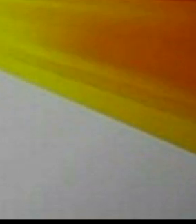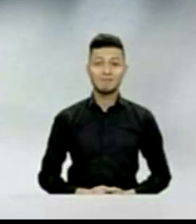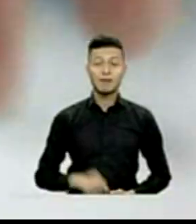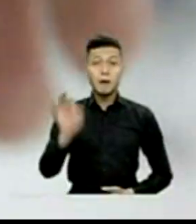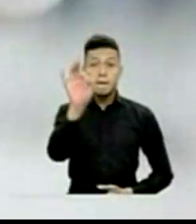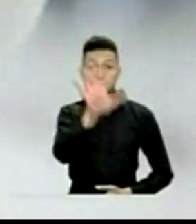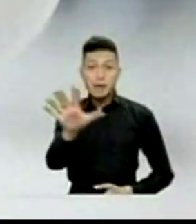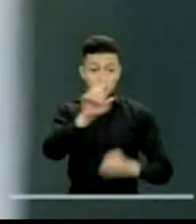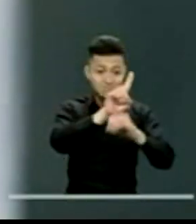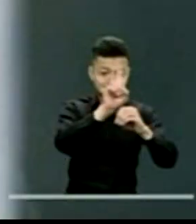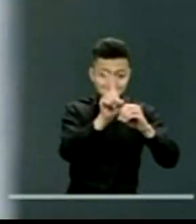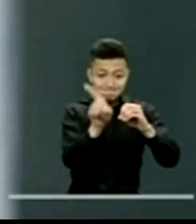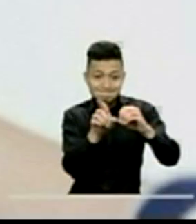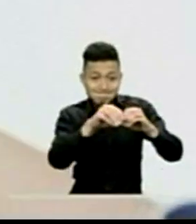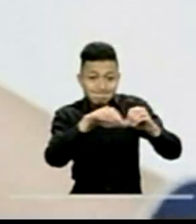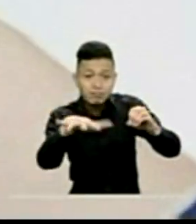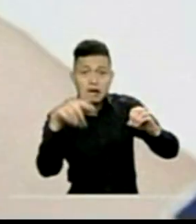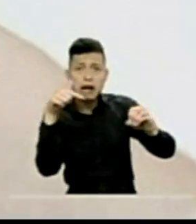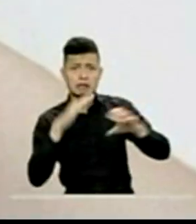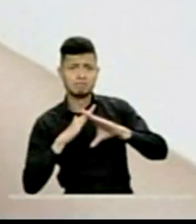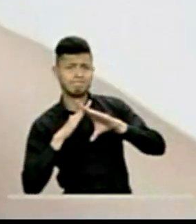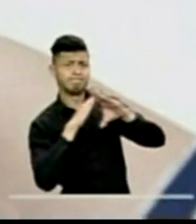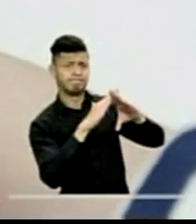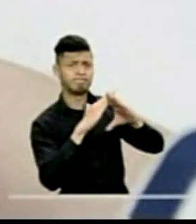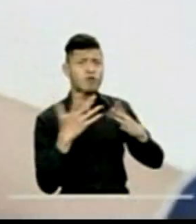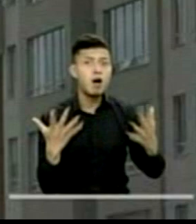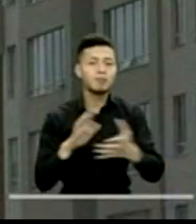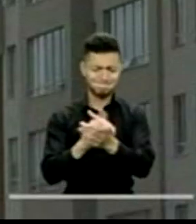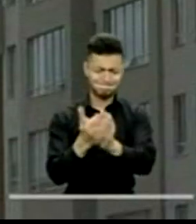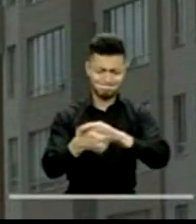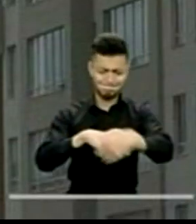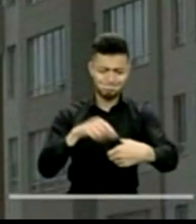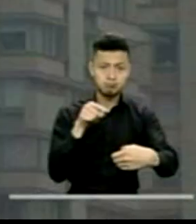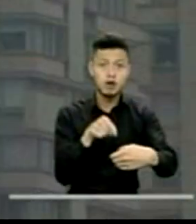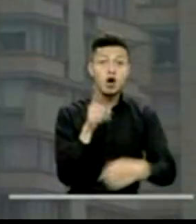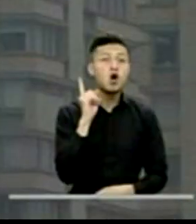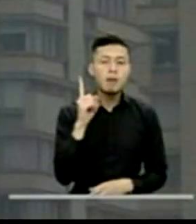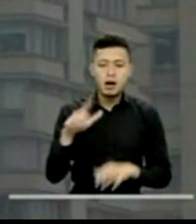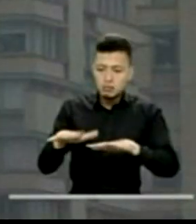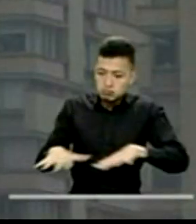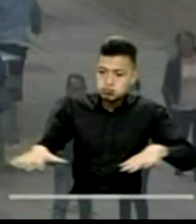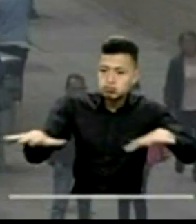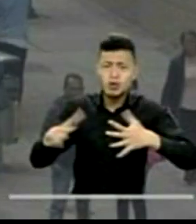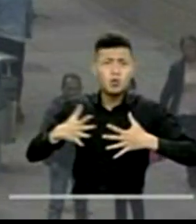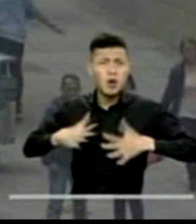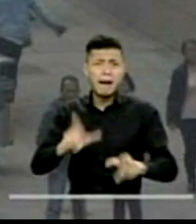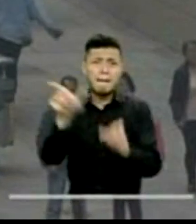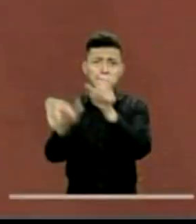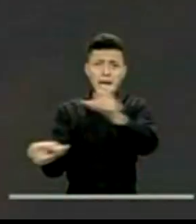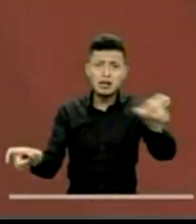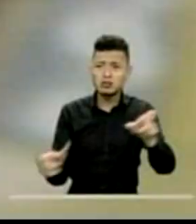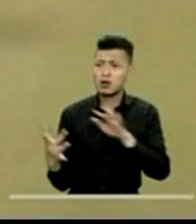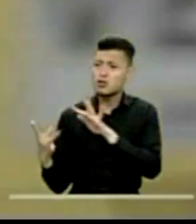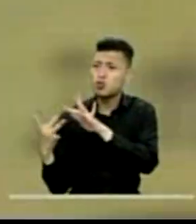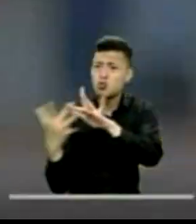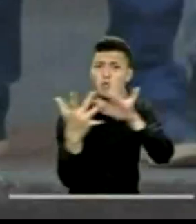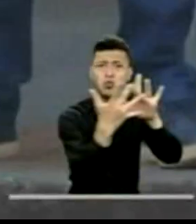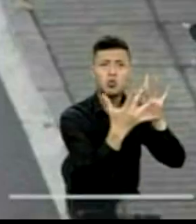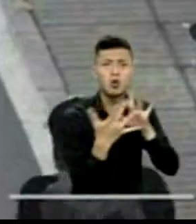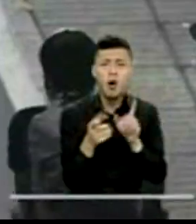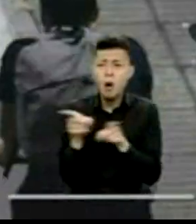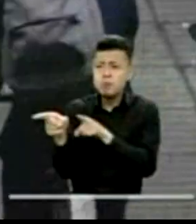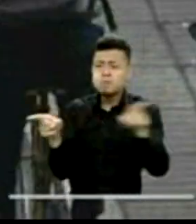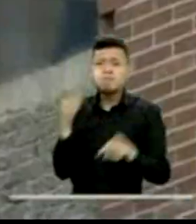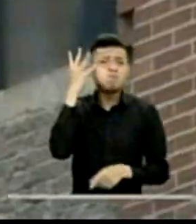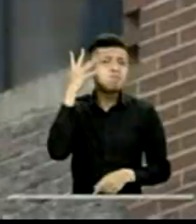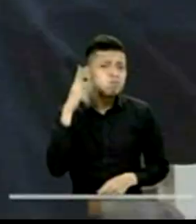polvo. Lavarse las manos es la mejor manera de prevenir el coronavirus. Este virus puede habitar en cualquier parte, en personas y objetos con las que